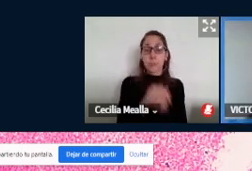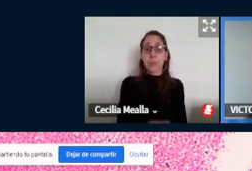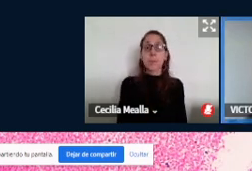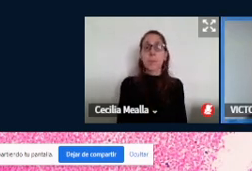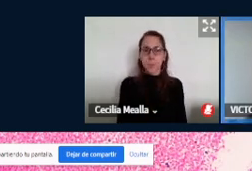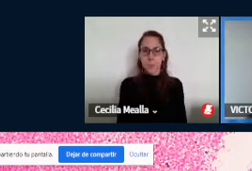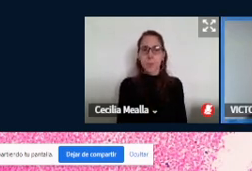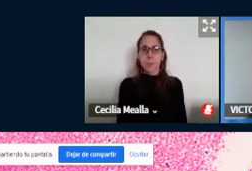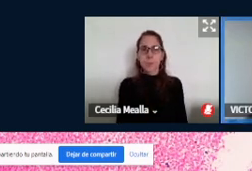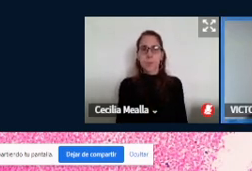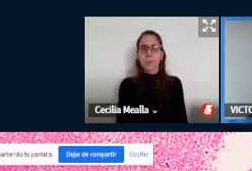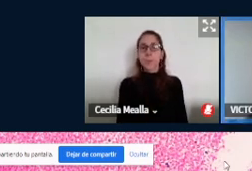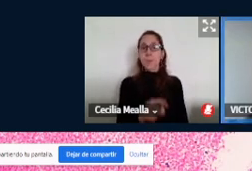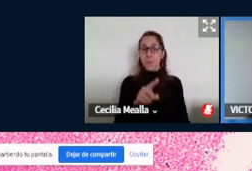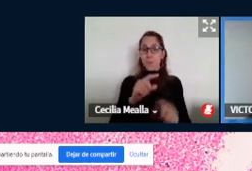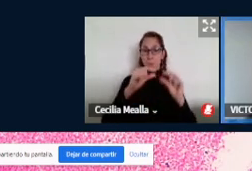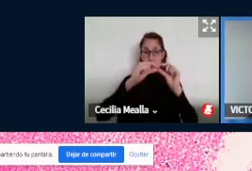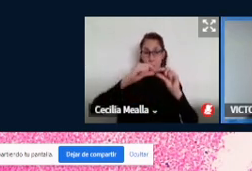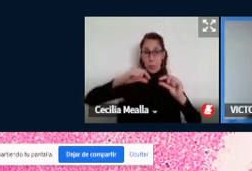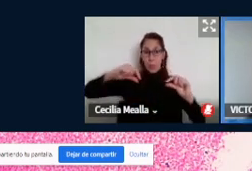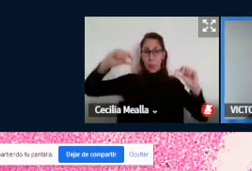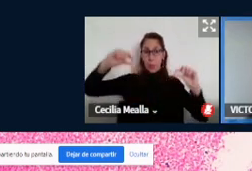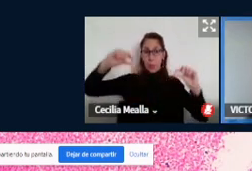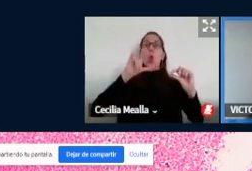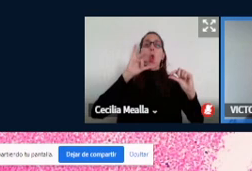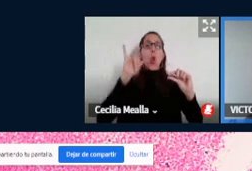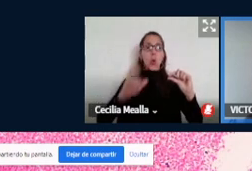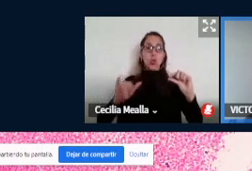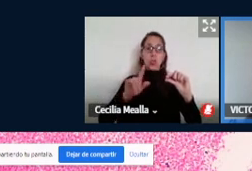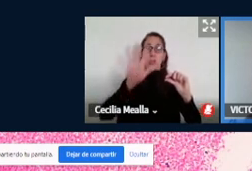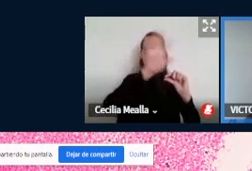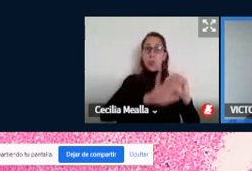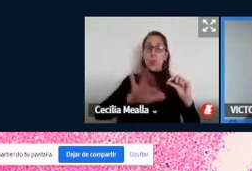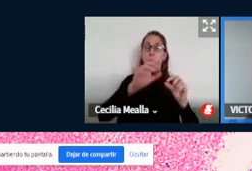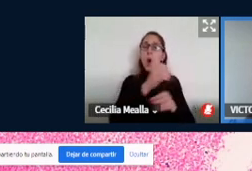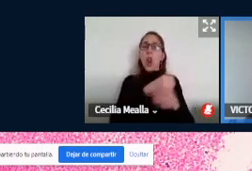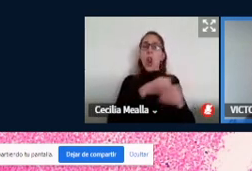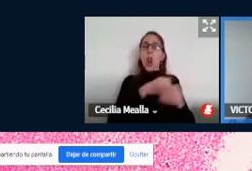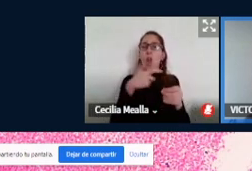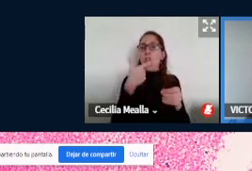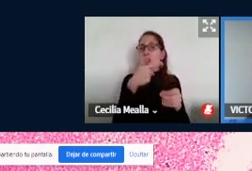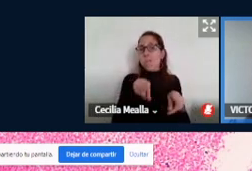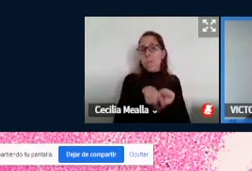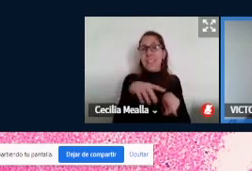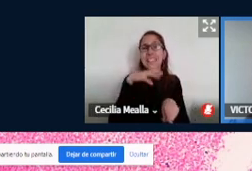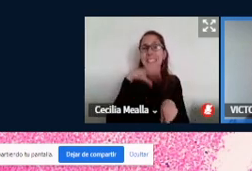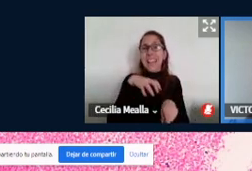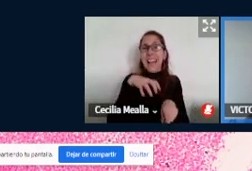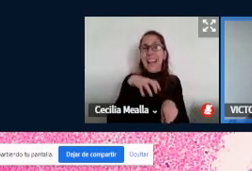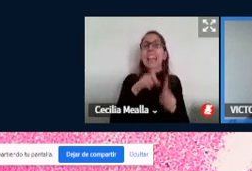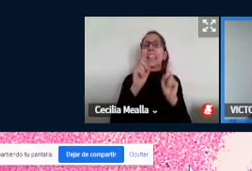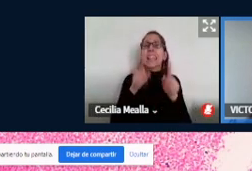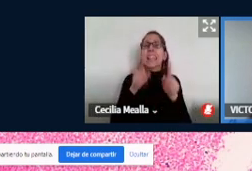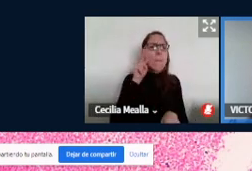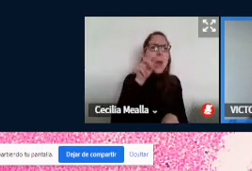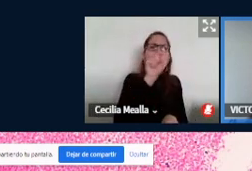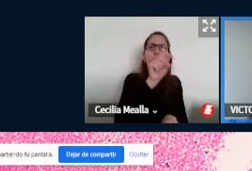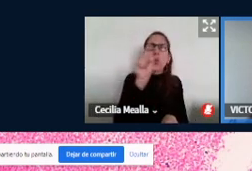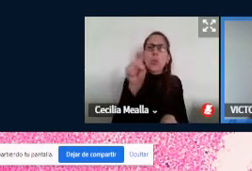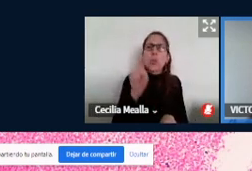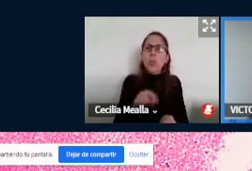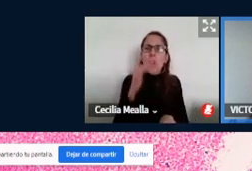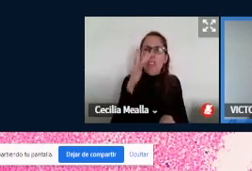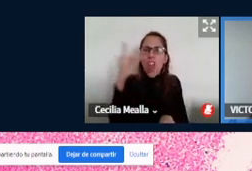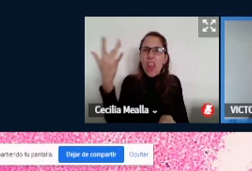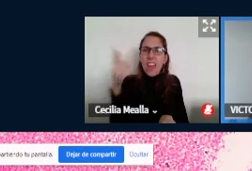Bueno, sigo. Esto es sangre. La luz del órgano, sangre. Glóbulos rojos y estos puntitos que yo veo acá violetas deberían